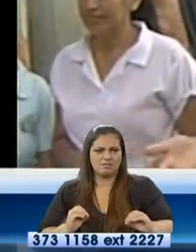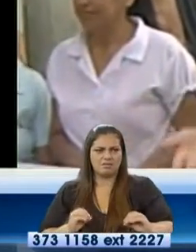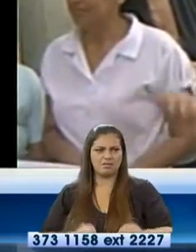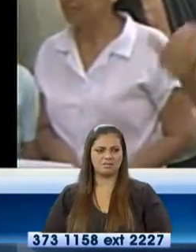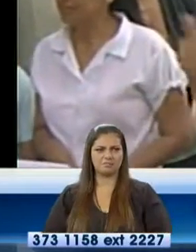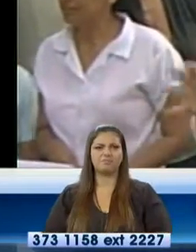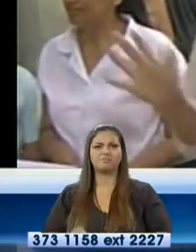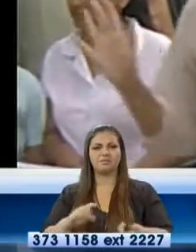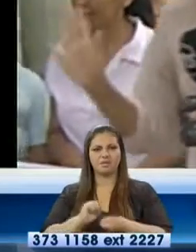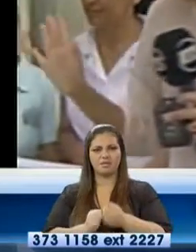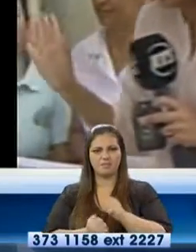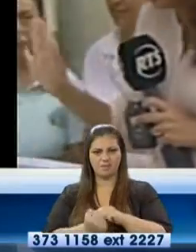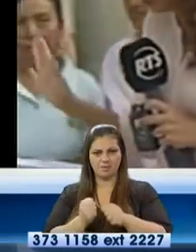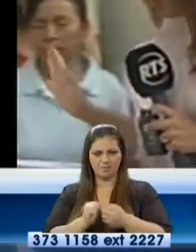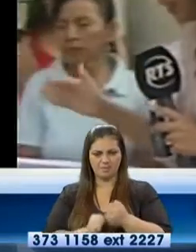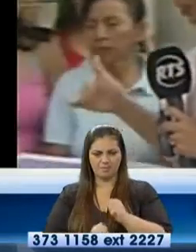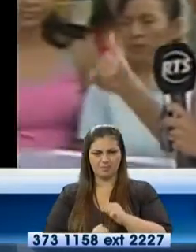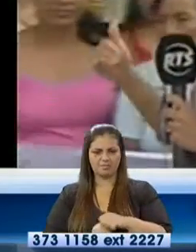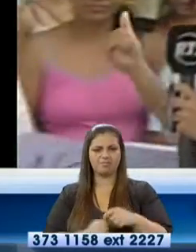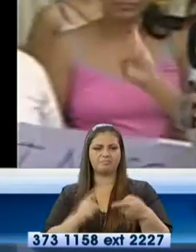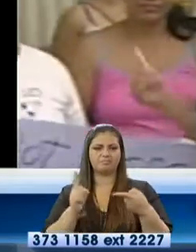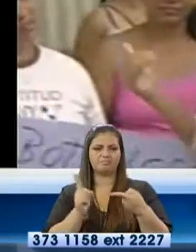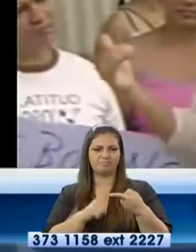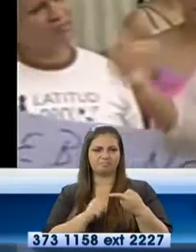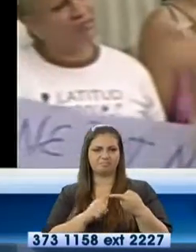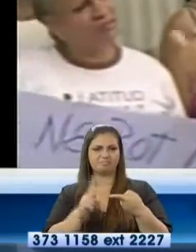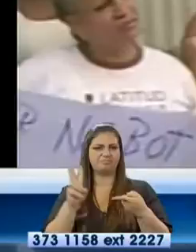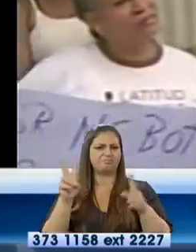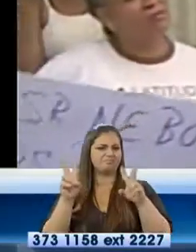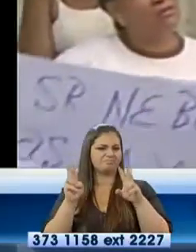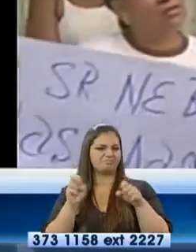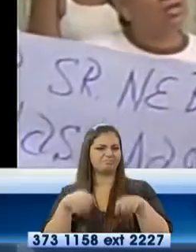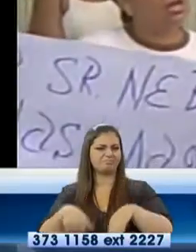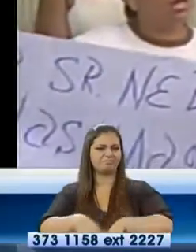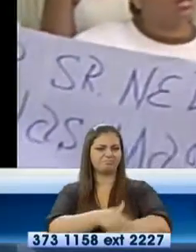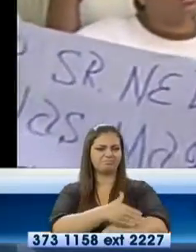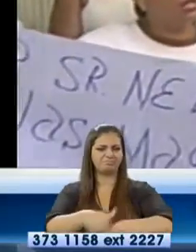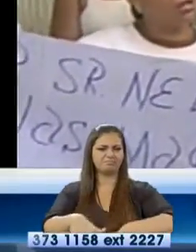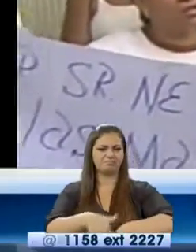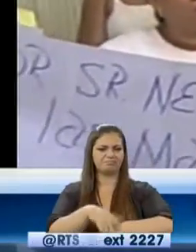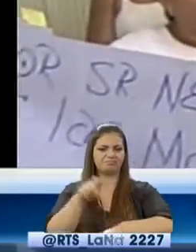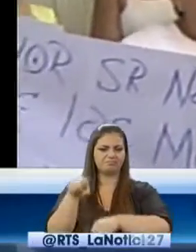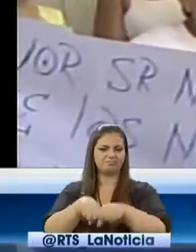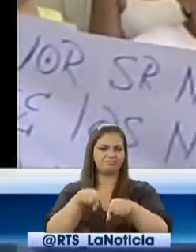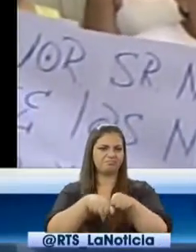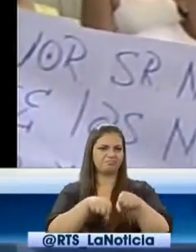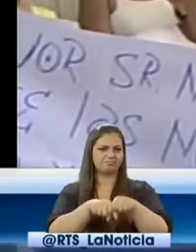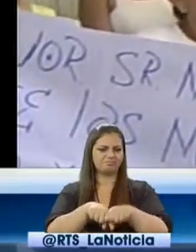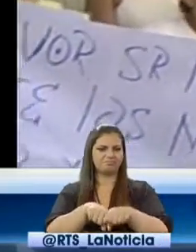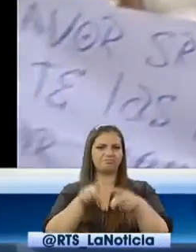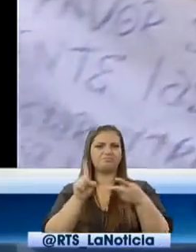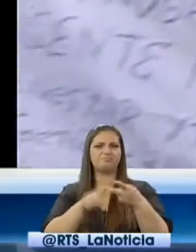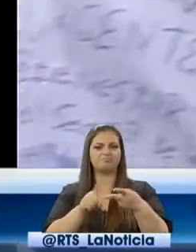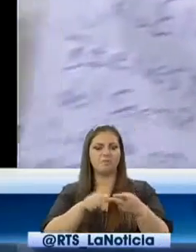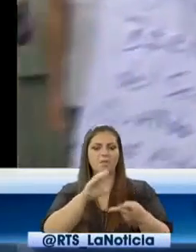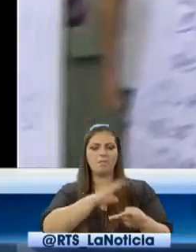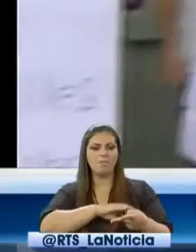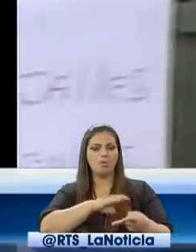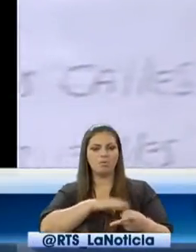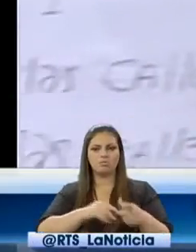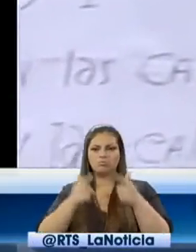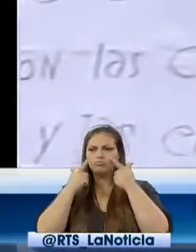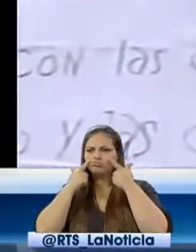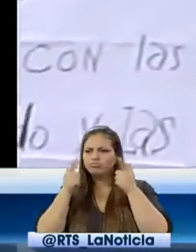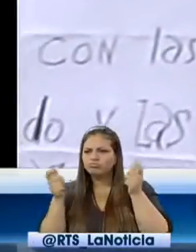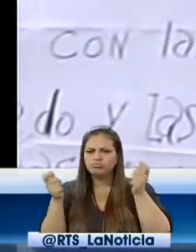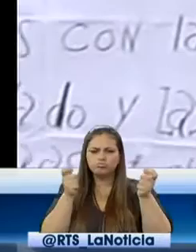Sí. Calles. Me cuentan ellas que la policía tiene dificultad en hacer patrullajes. Sí. Y a esto hay que sumarle el problema de las luminarias y que